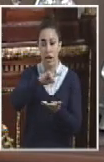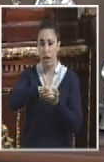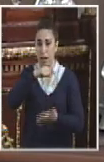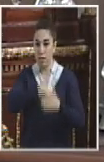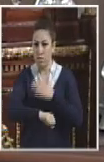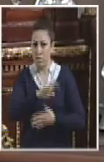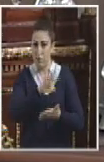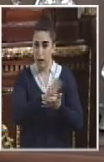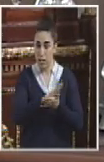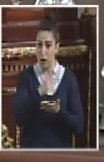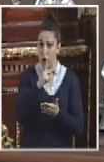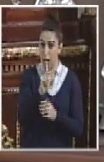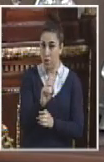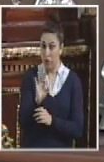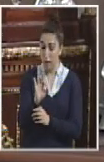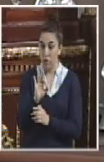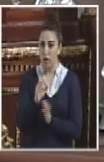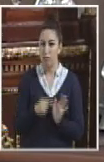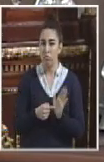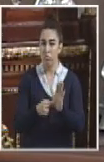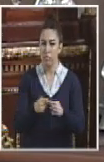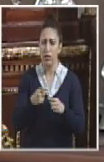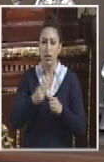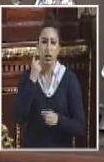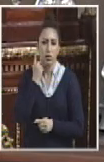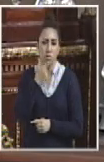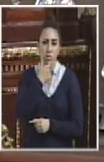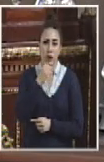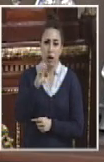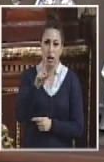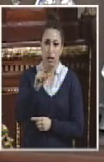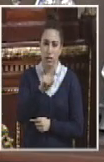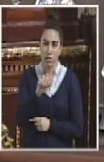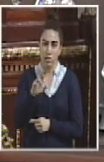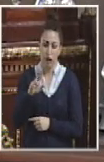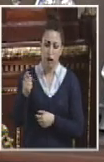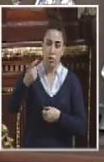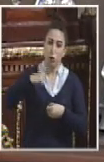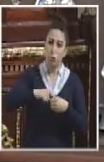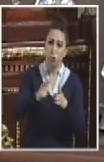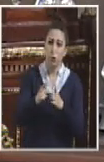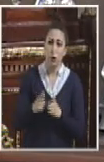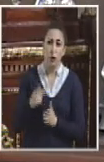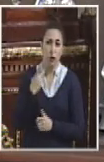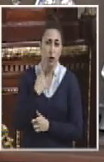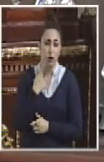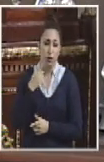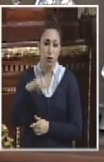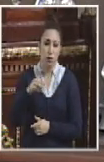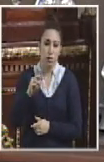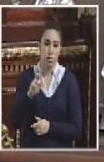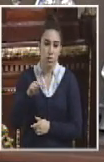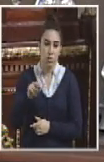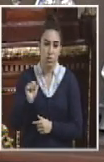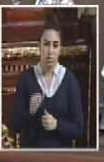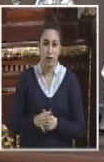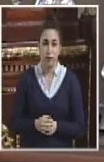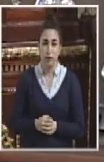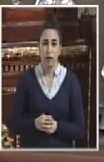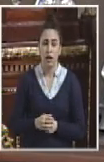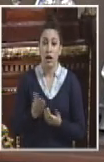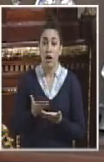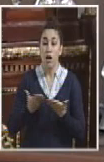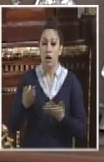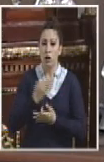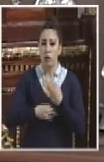Distrito Federal, suscrita por el diputado Eleazar Rubio Aldarán, integrante del Grupo Parlamentario de Morena. Con